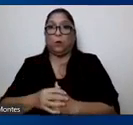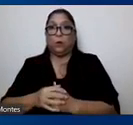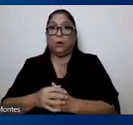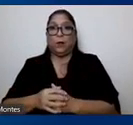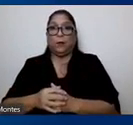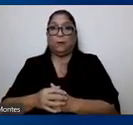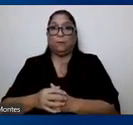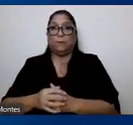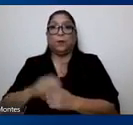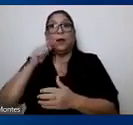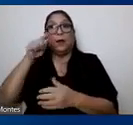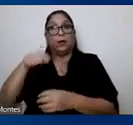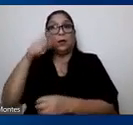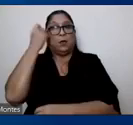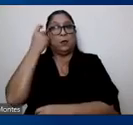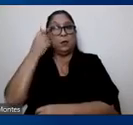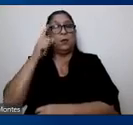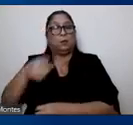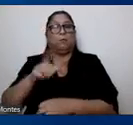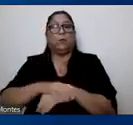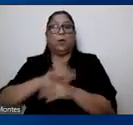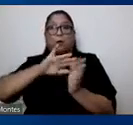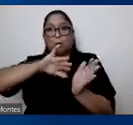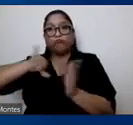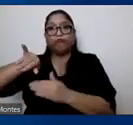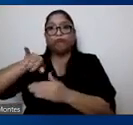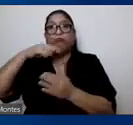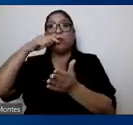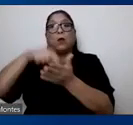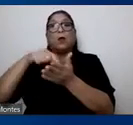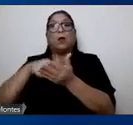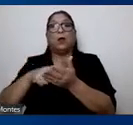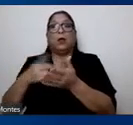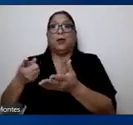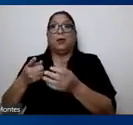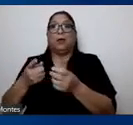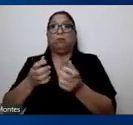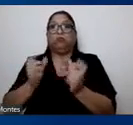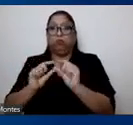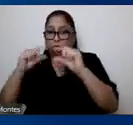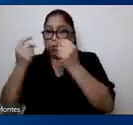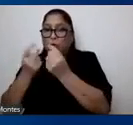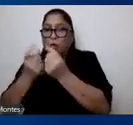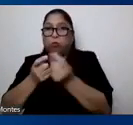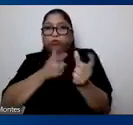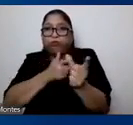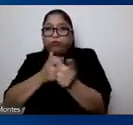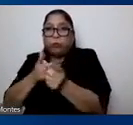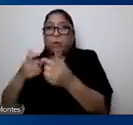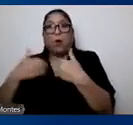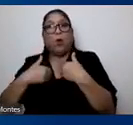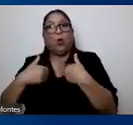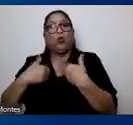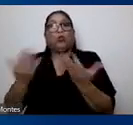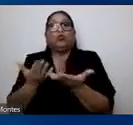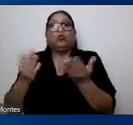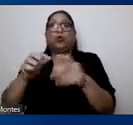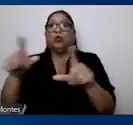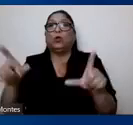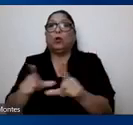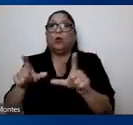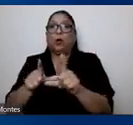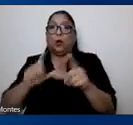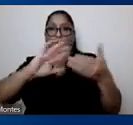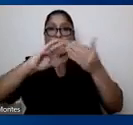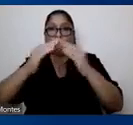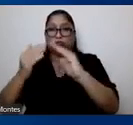hay que entender también que por otro lado era el accionar armado tuvo escenario en el mundo rural, o